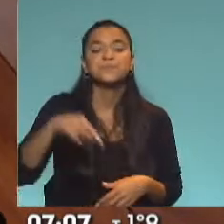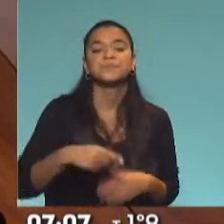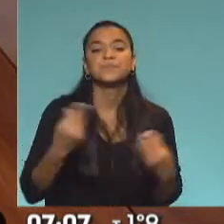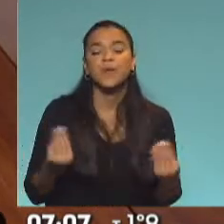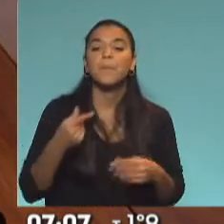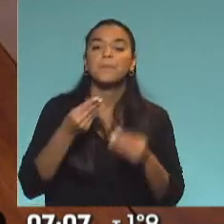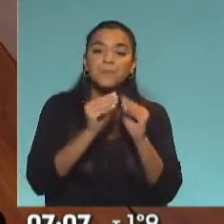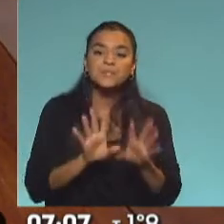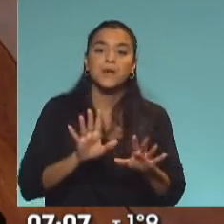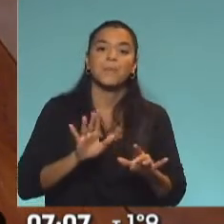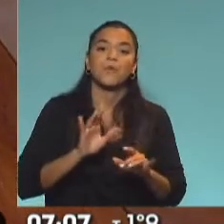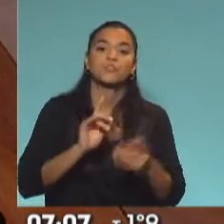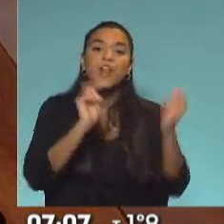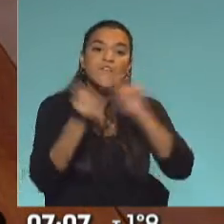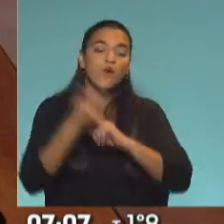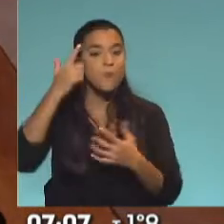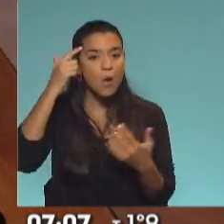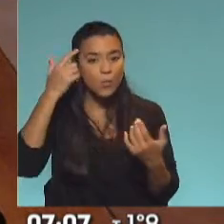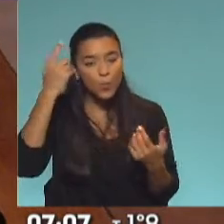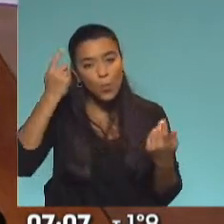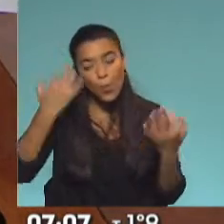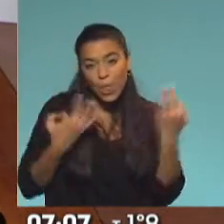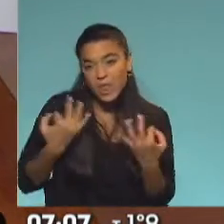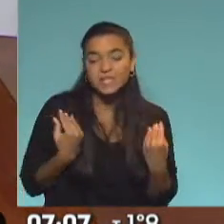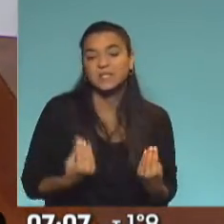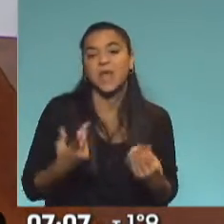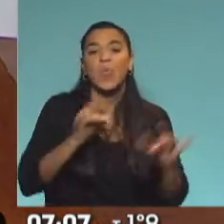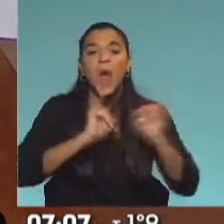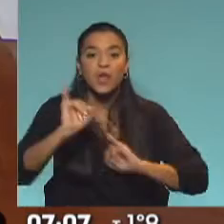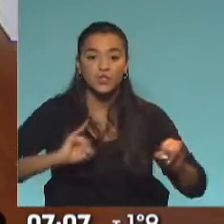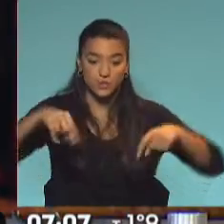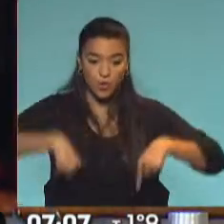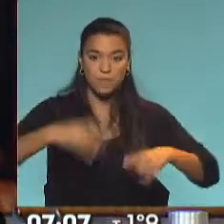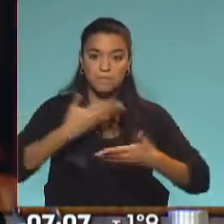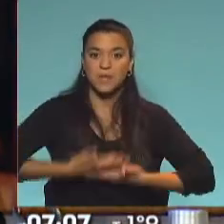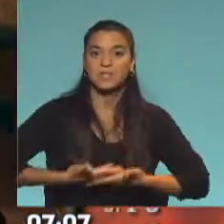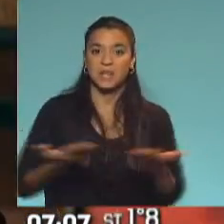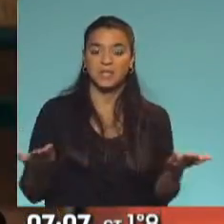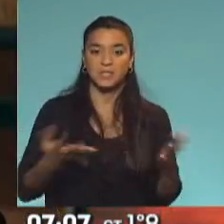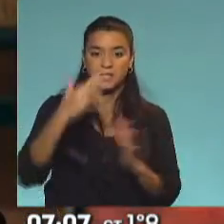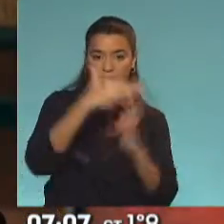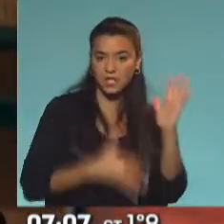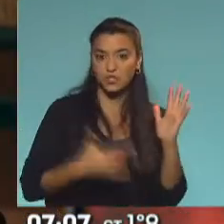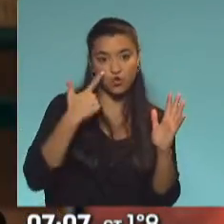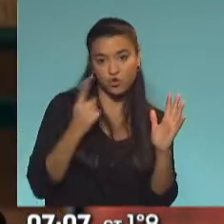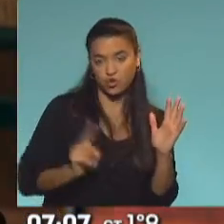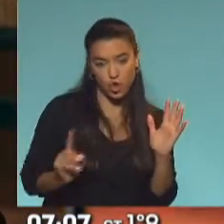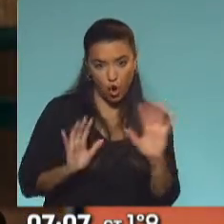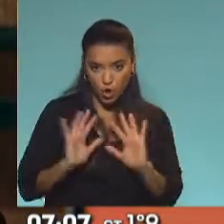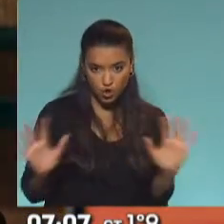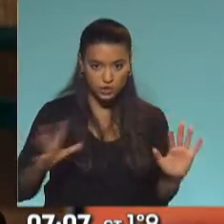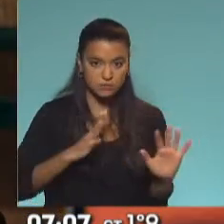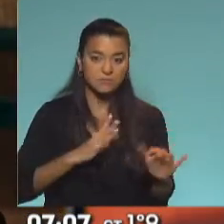Bueno, a ver, empezamos a desarrollar la reforma judicial. Algunos datos que hay que tener en cuenta para lo que será la presentación de esta tarde. El texto todavía no se conoce. No.